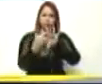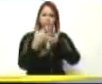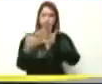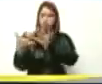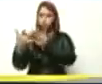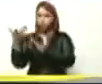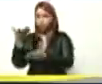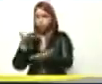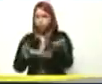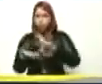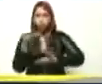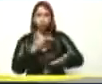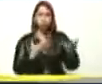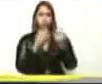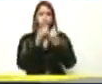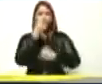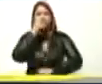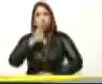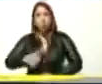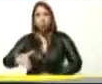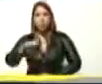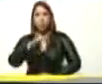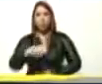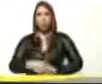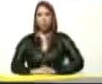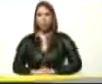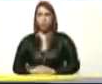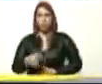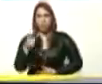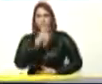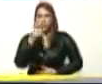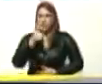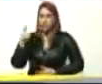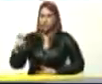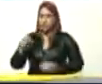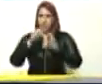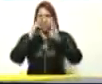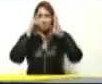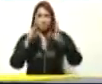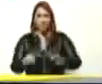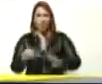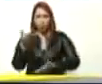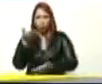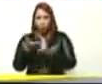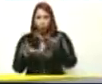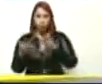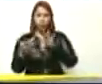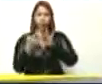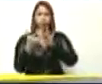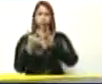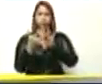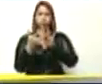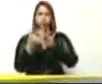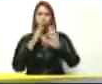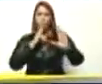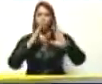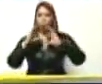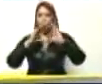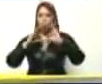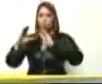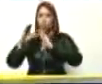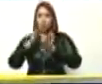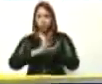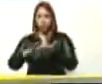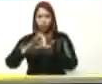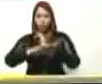relacionamiento, con el pueblo, para la búsqueda, de un método, interactivo, de comunicación, y